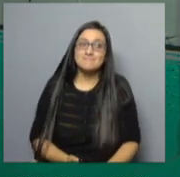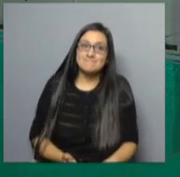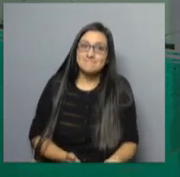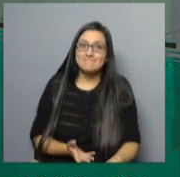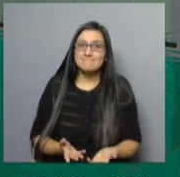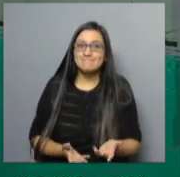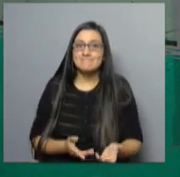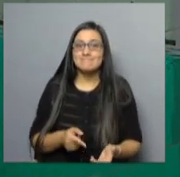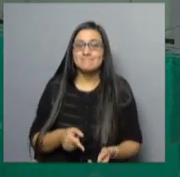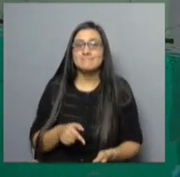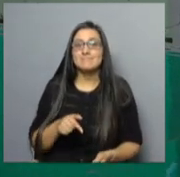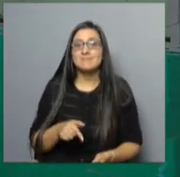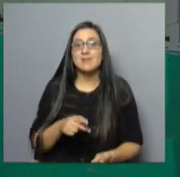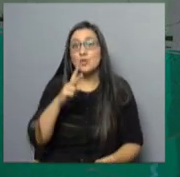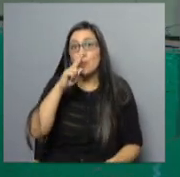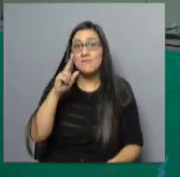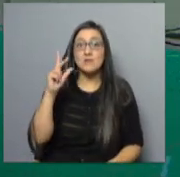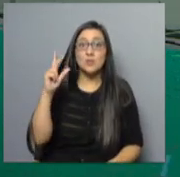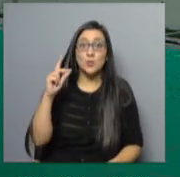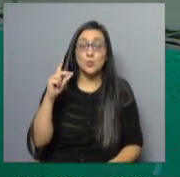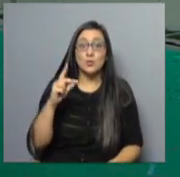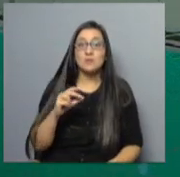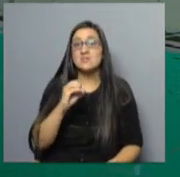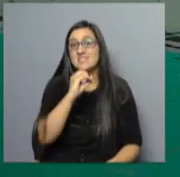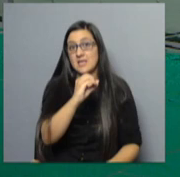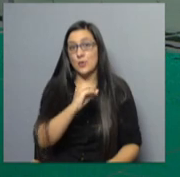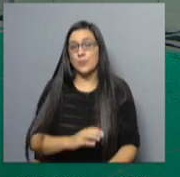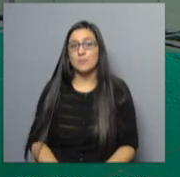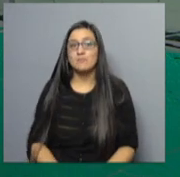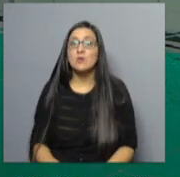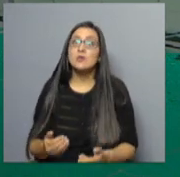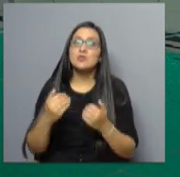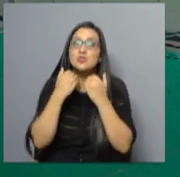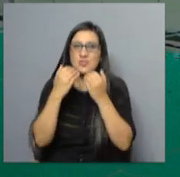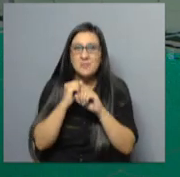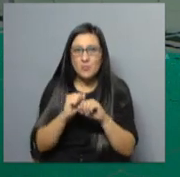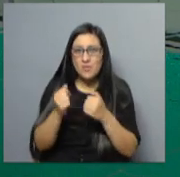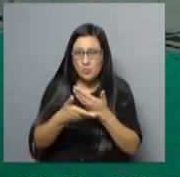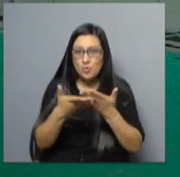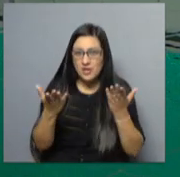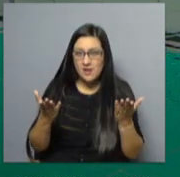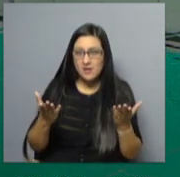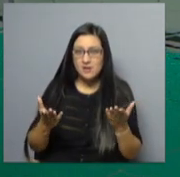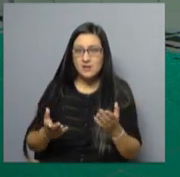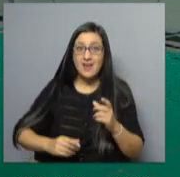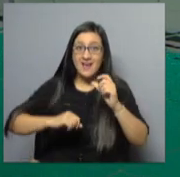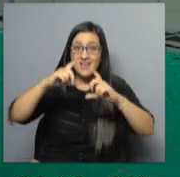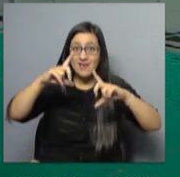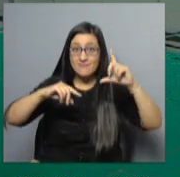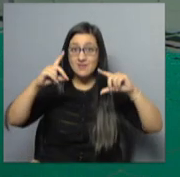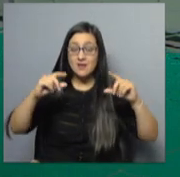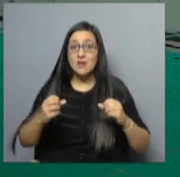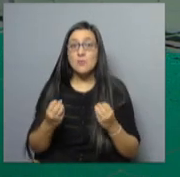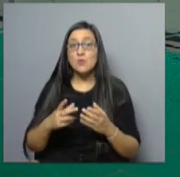acá hubo en 2021 entonces y podemos estar viendo esa pantalla esa gráfica porque el